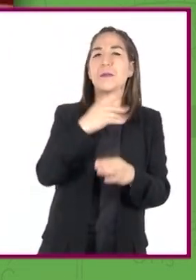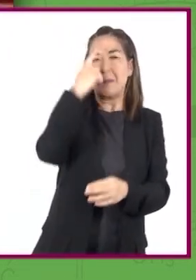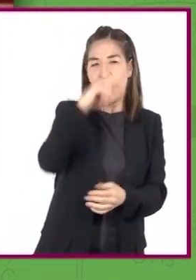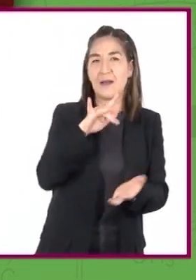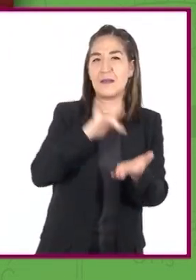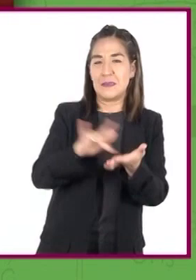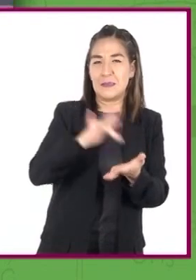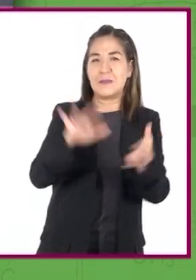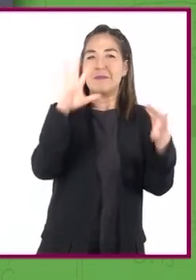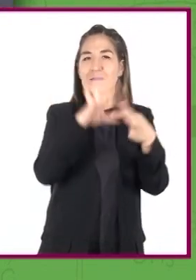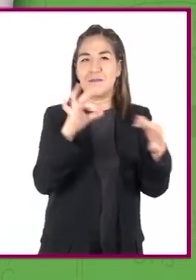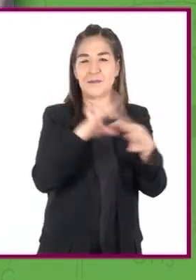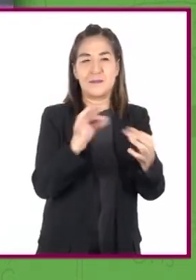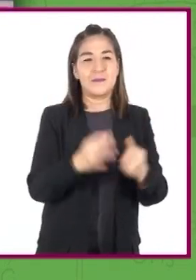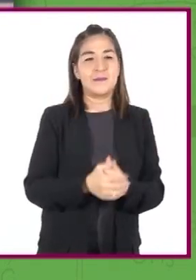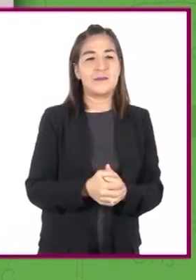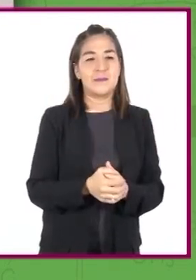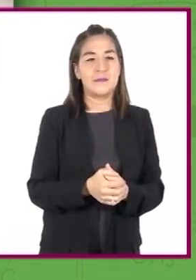la explicación.